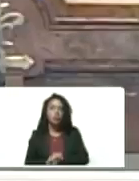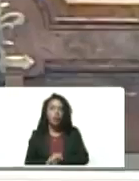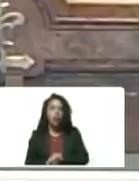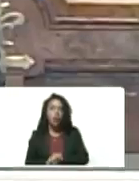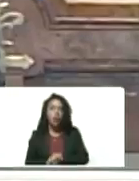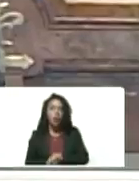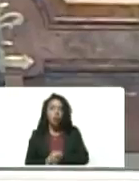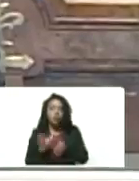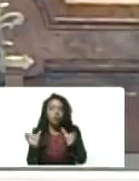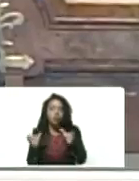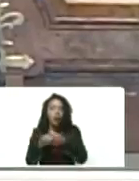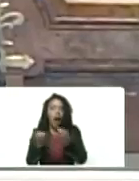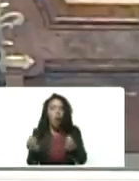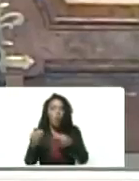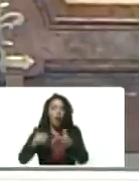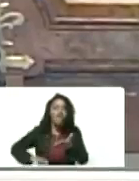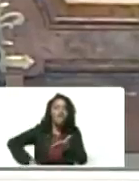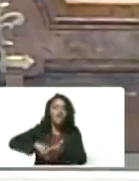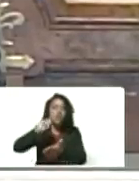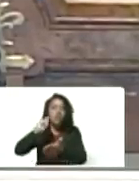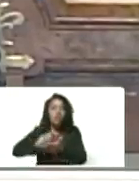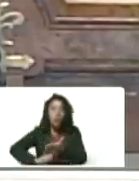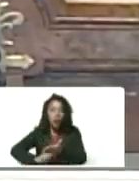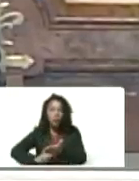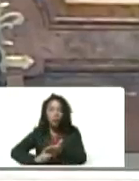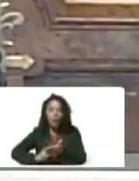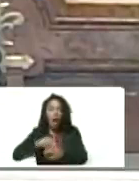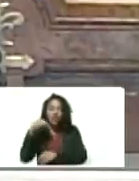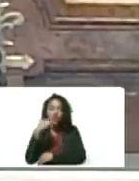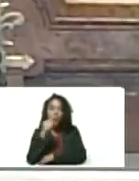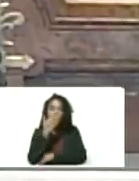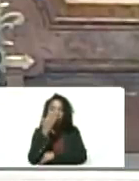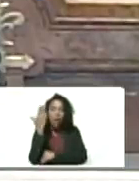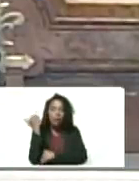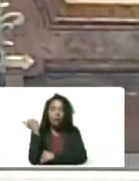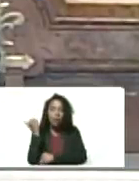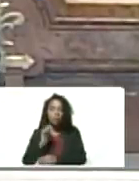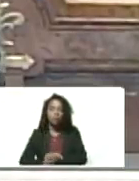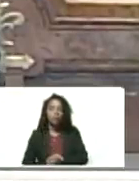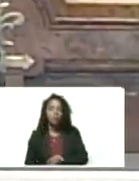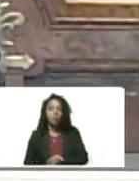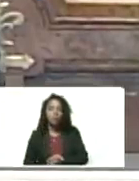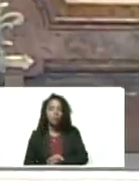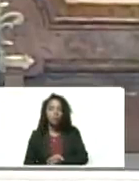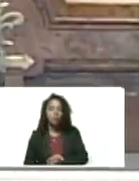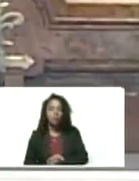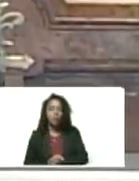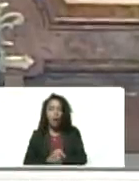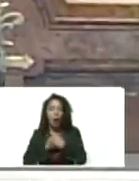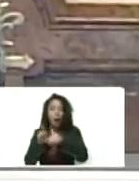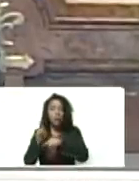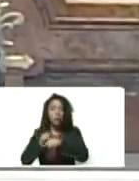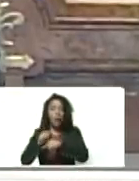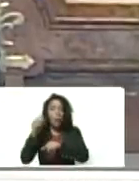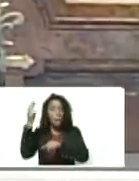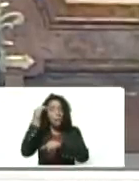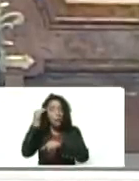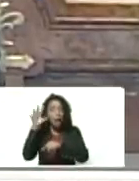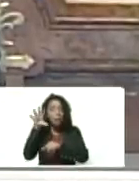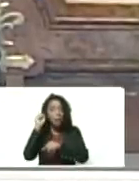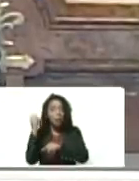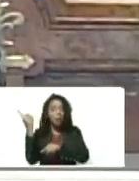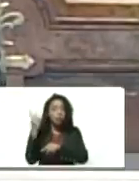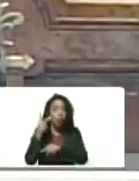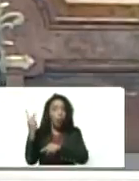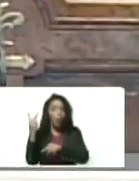consenso y firmamos noviembre pasado ahí en ese memorando de entendimiento están